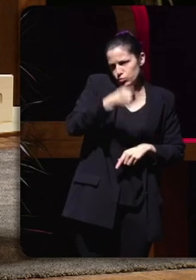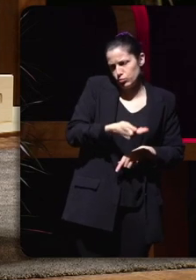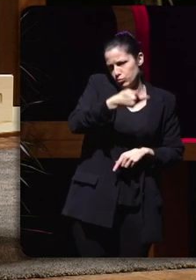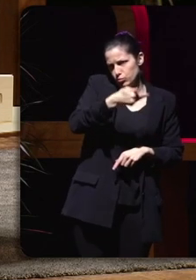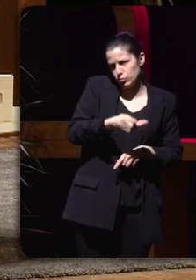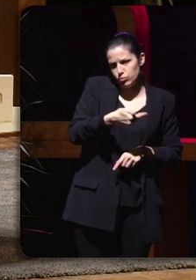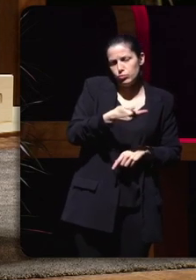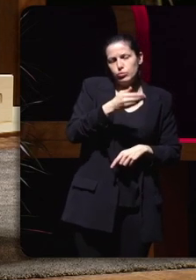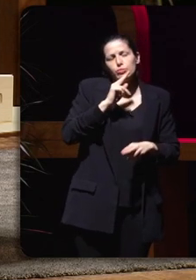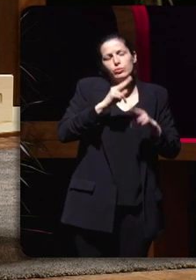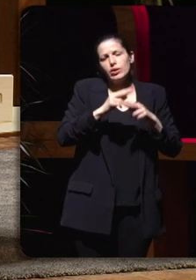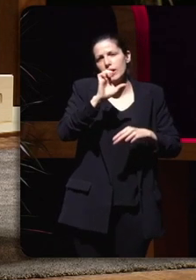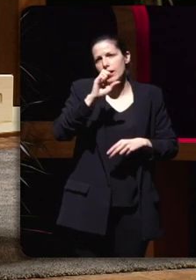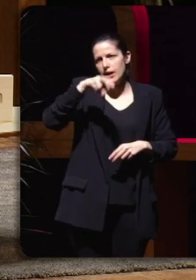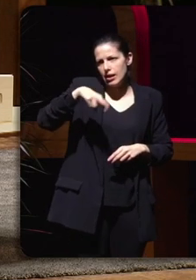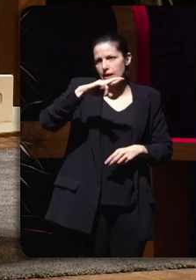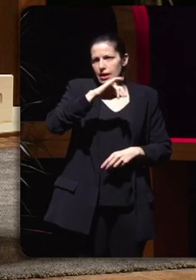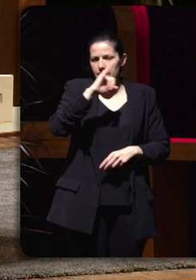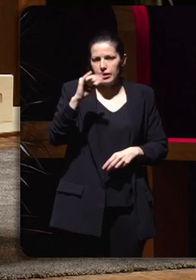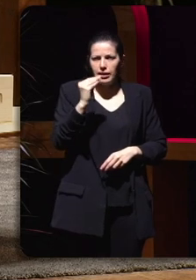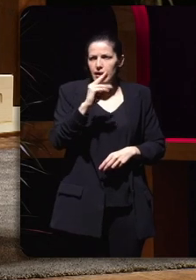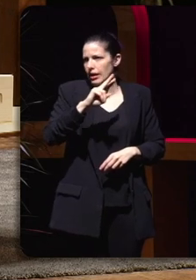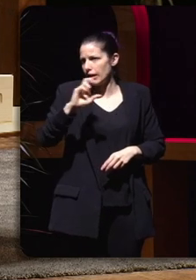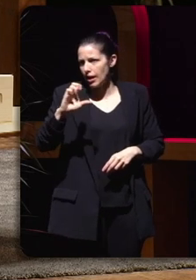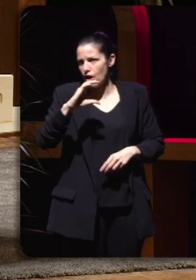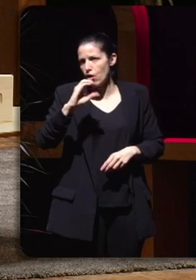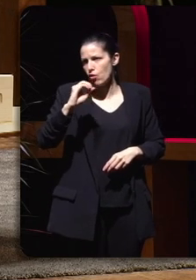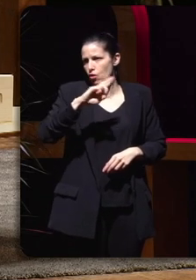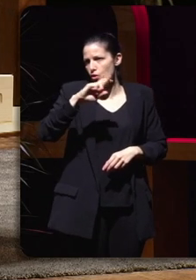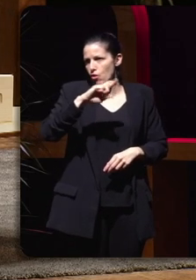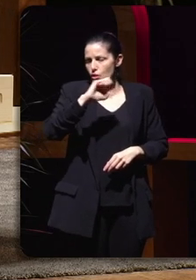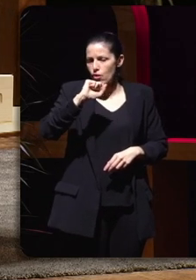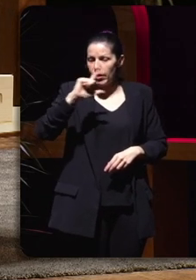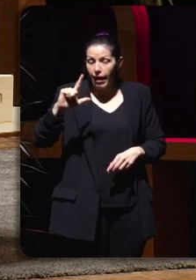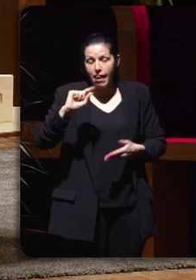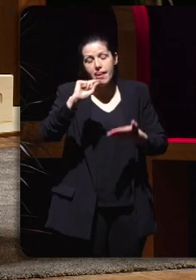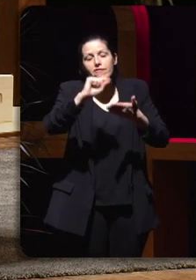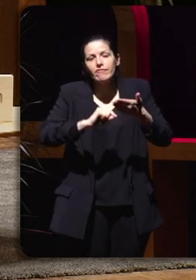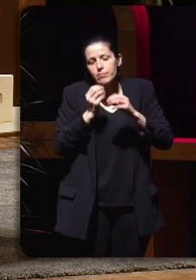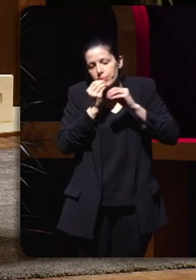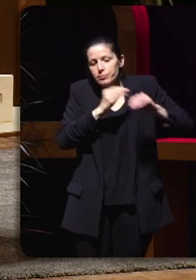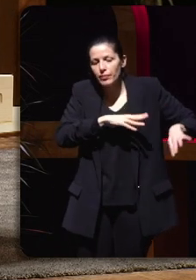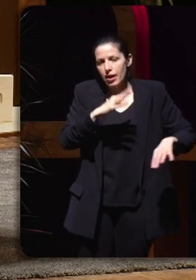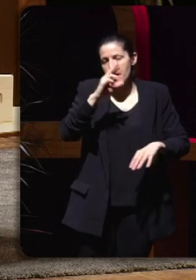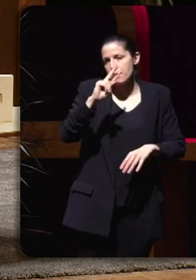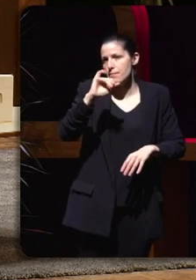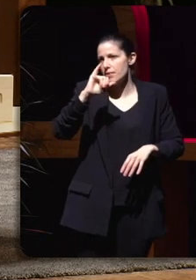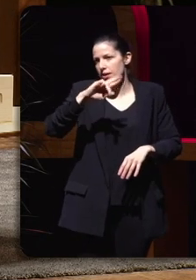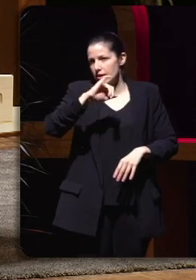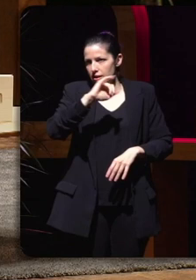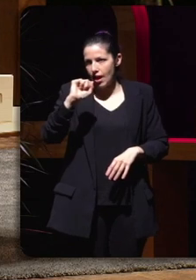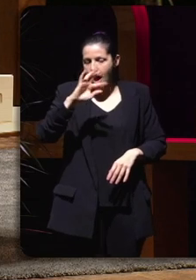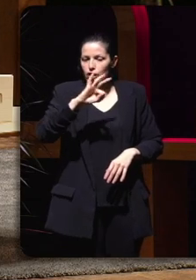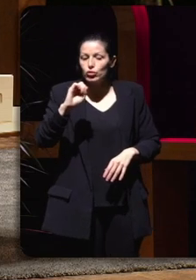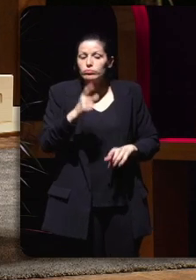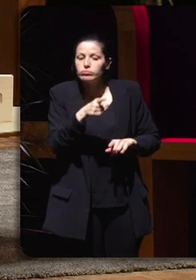corral que firmaba con su seudónimo en otros medios era viriato y era un gran crítico de televisión y probablemente uno de los